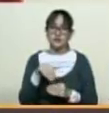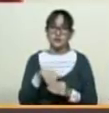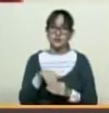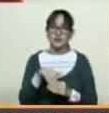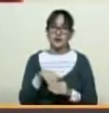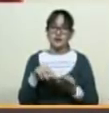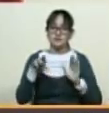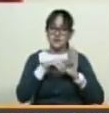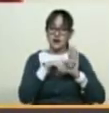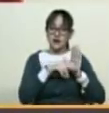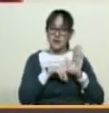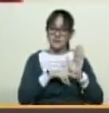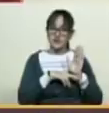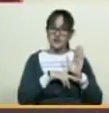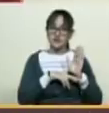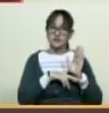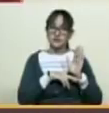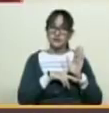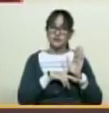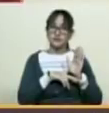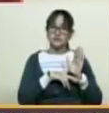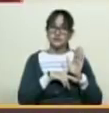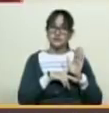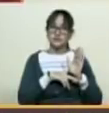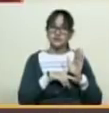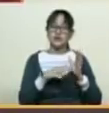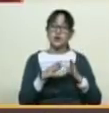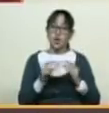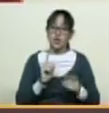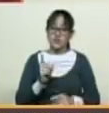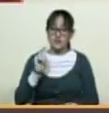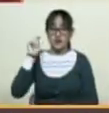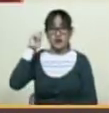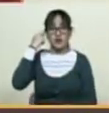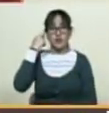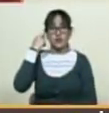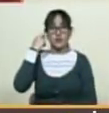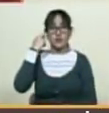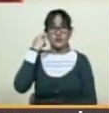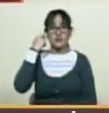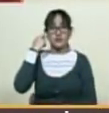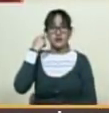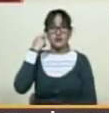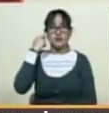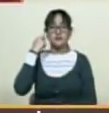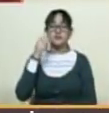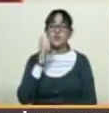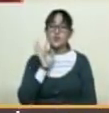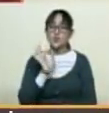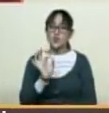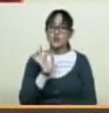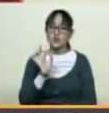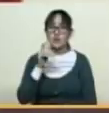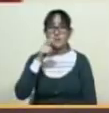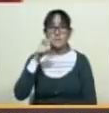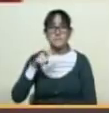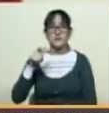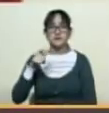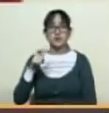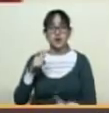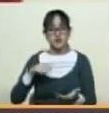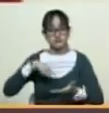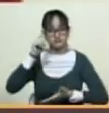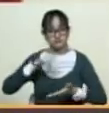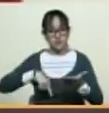en el reglamento, y que nosotros estamos recordando para que tengan cuidado las personas que están